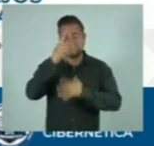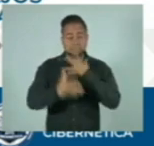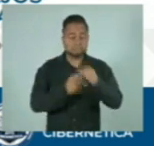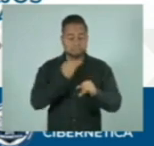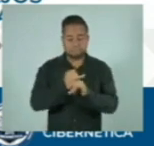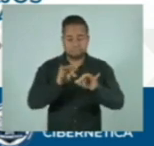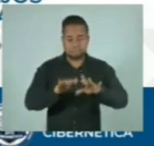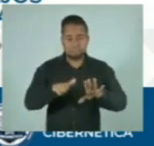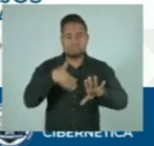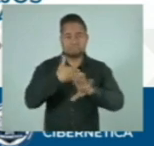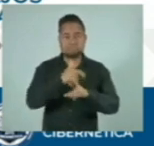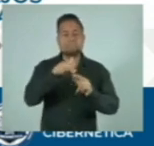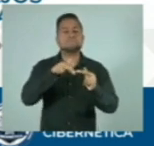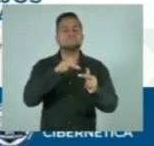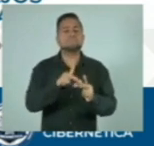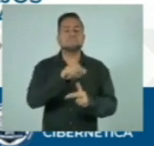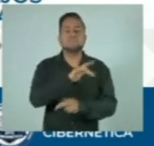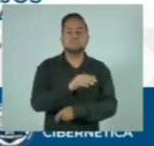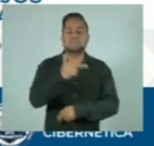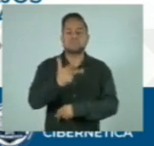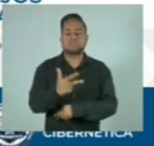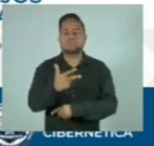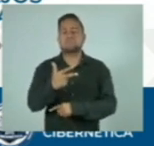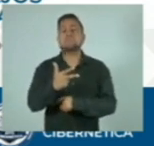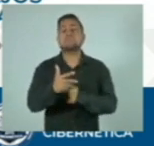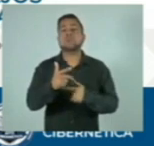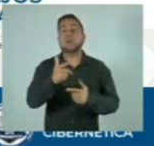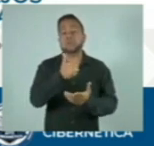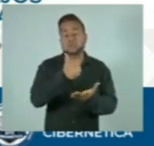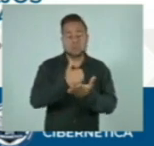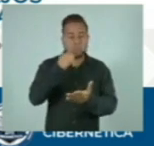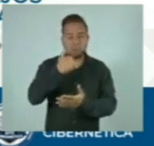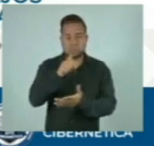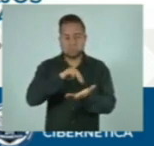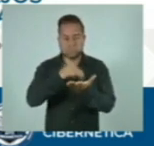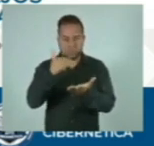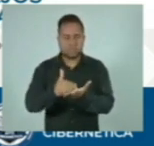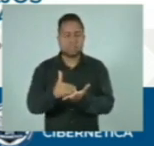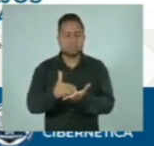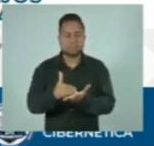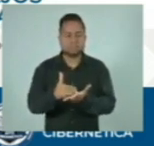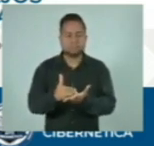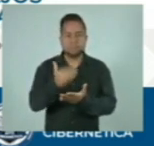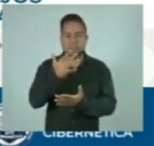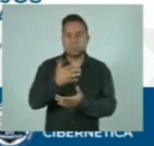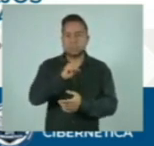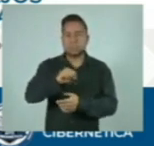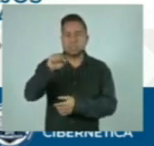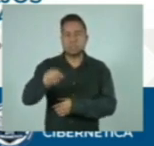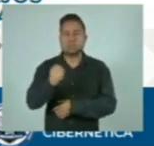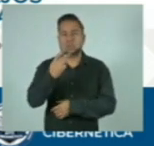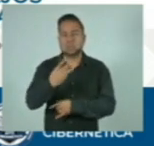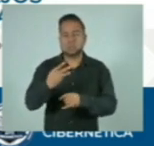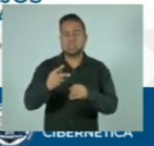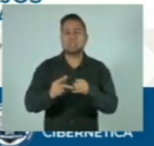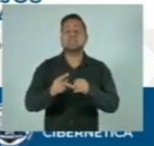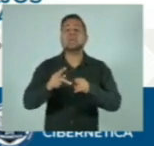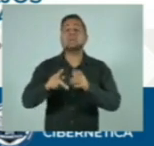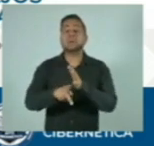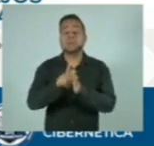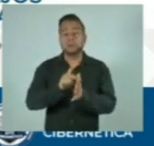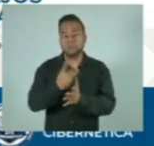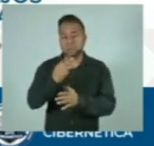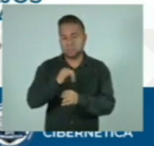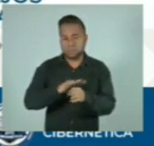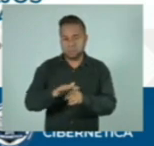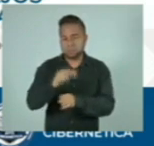digital de género por región: 58 en Valles Centrales, 11 en la Mixteca, 5 en Sierra Sur, 3 en la cuenca del Papaloapan, 3 en el